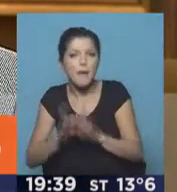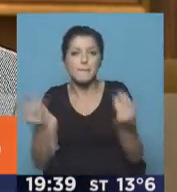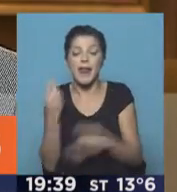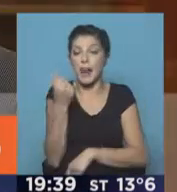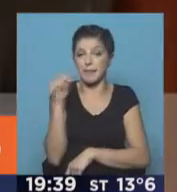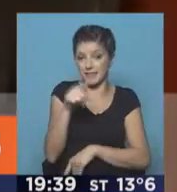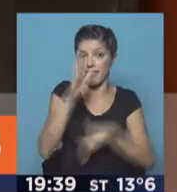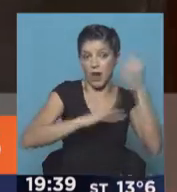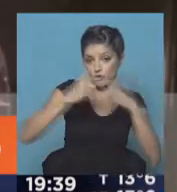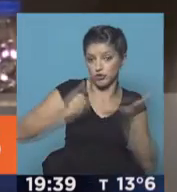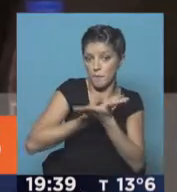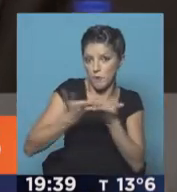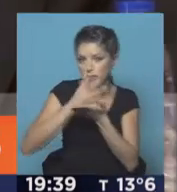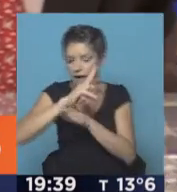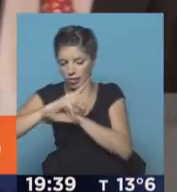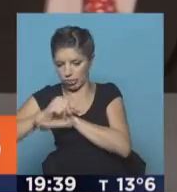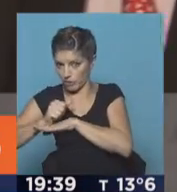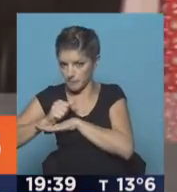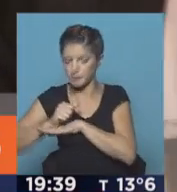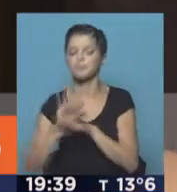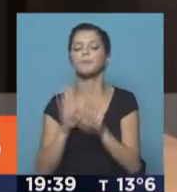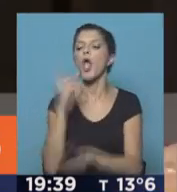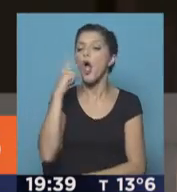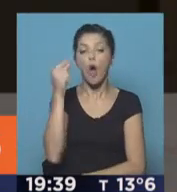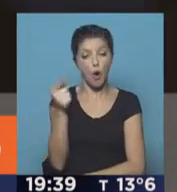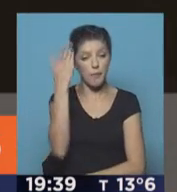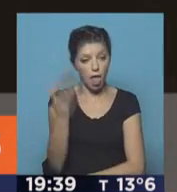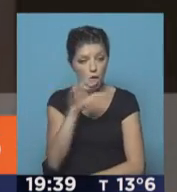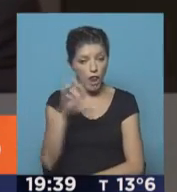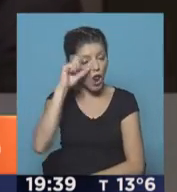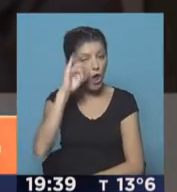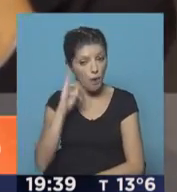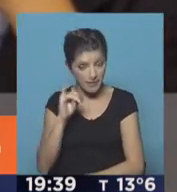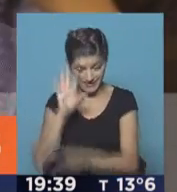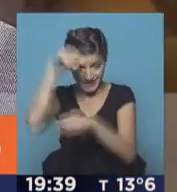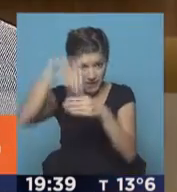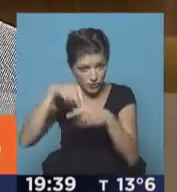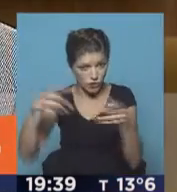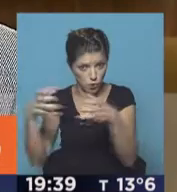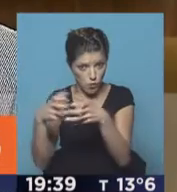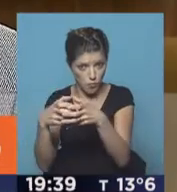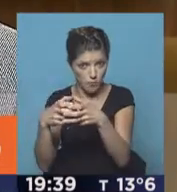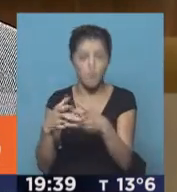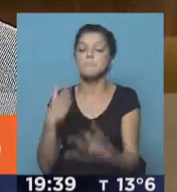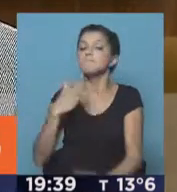de la obra pública. López era parte de este sistema, en nuestro juicio,